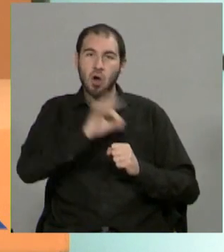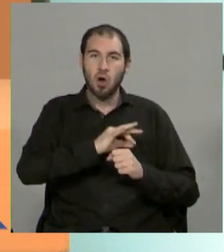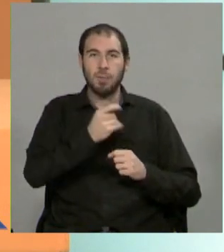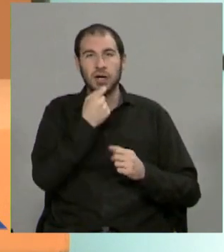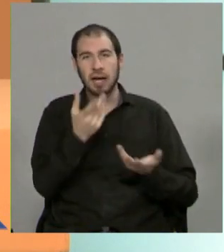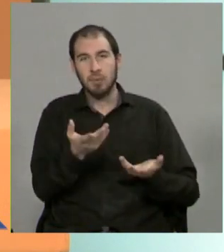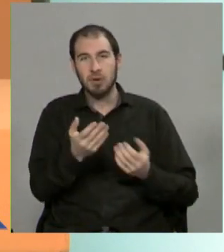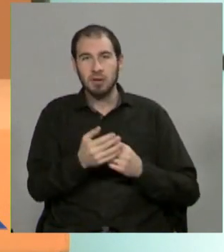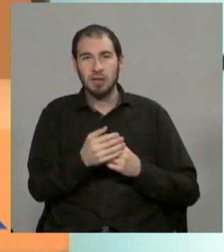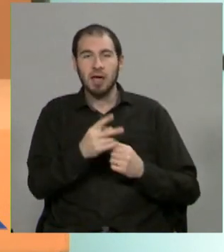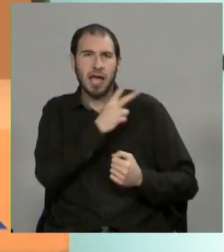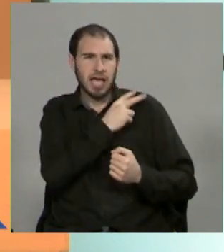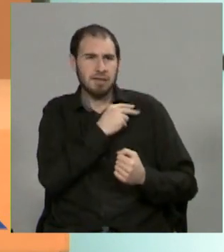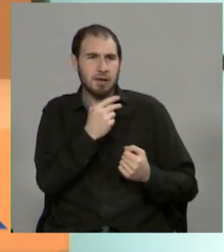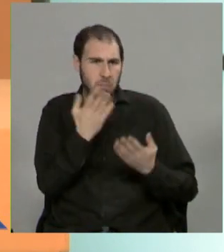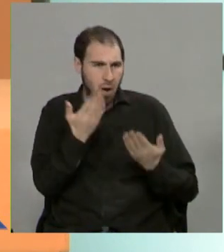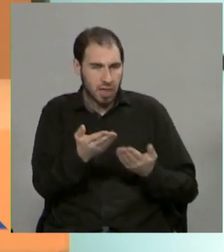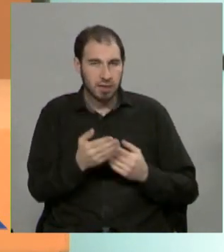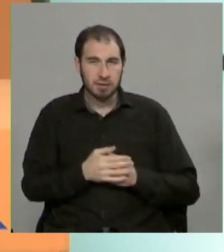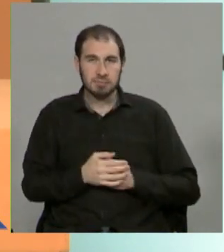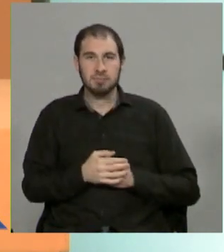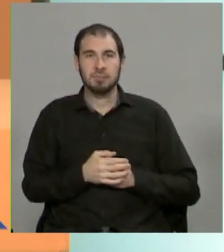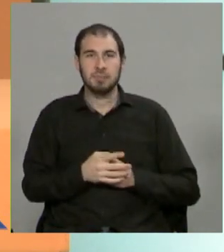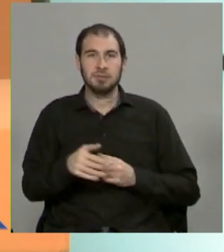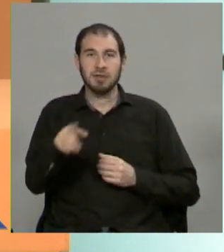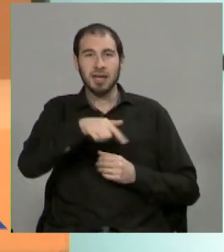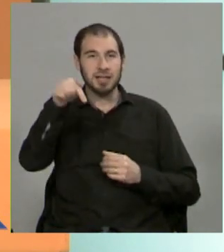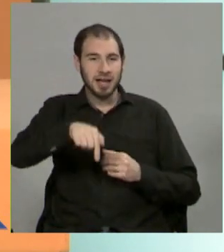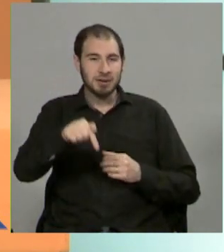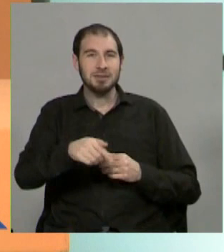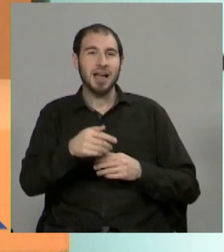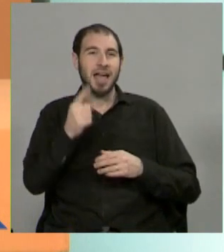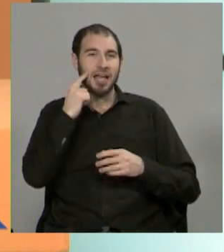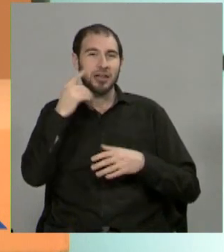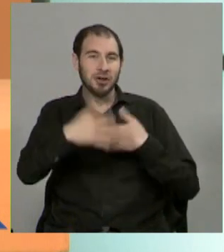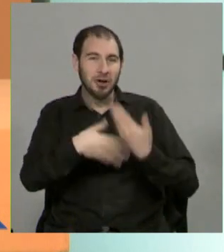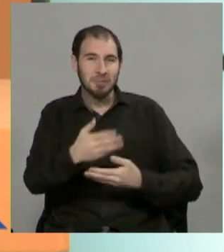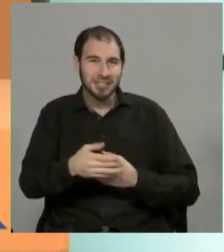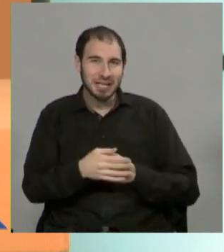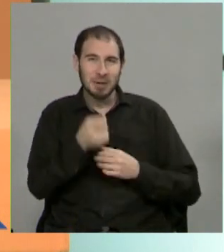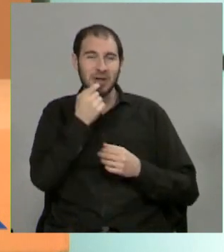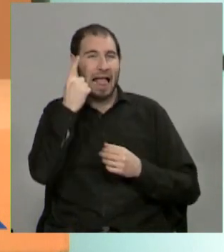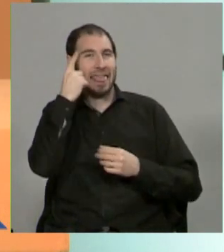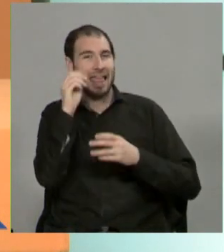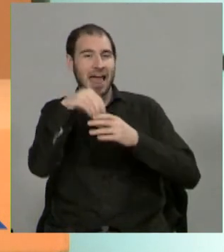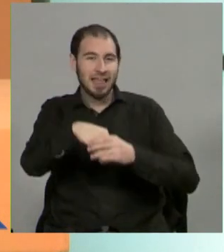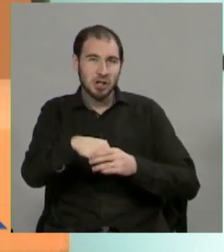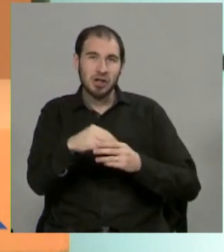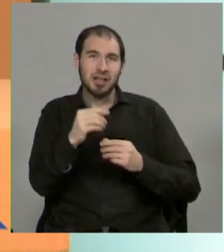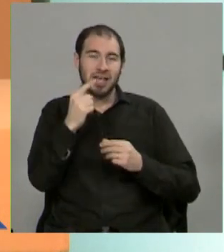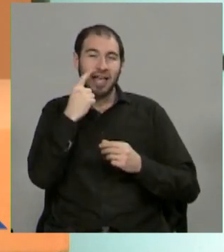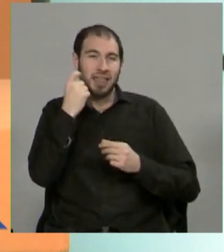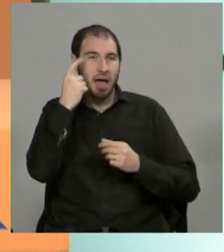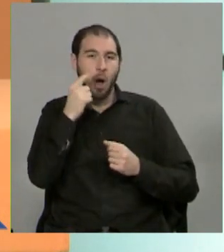una mujer jefa puede ser tu jefa. Digo, ahí se empieza como a colar la ideología y en la ideología se ven